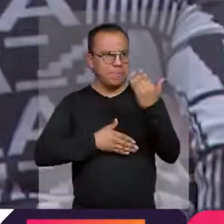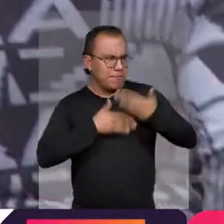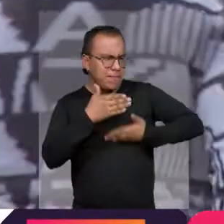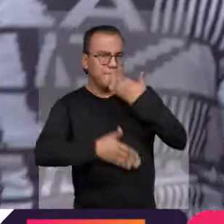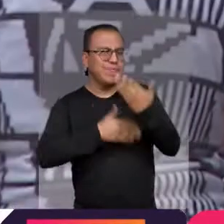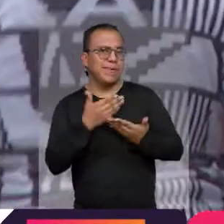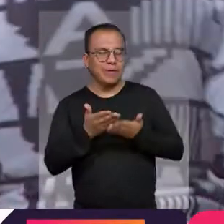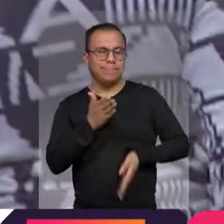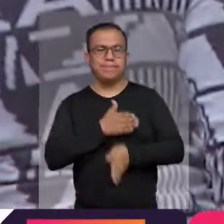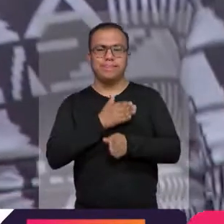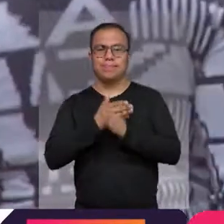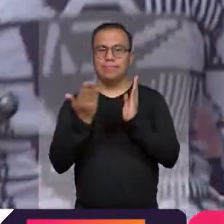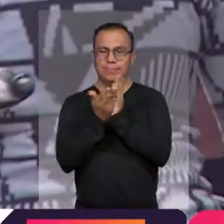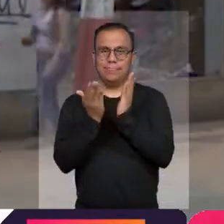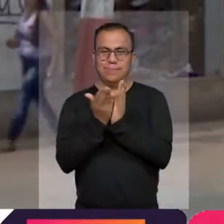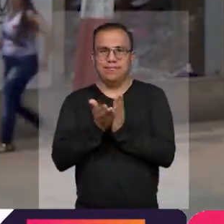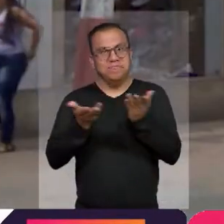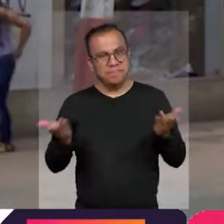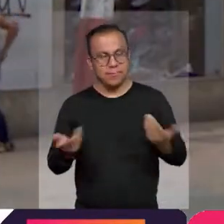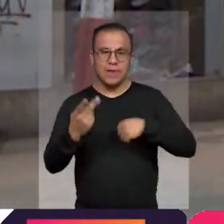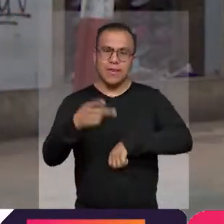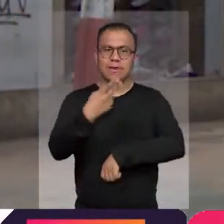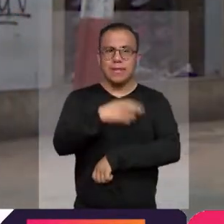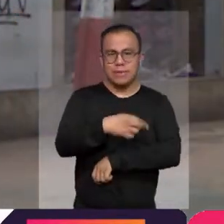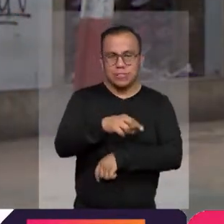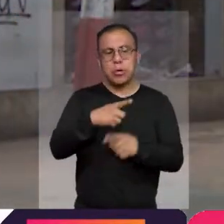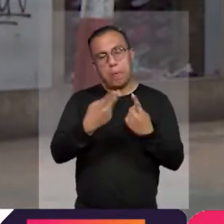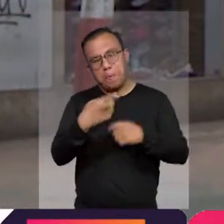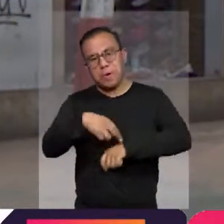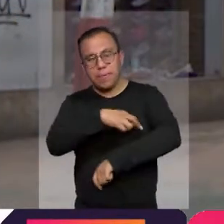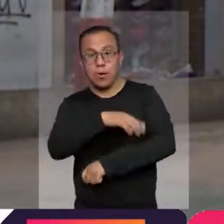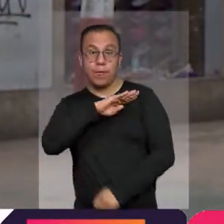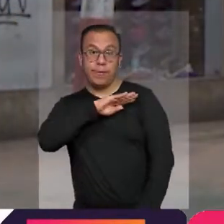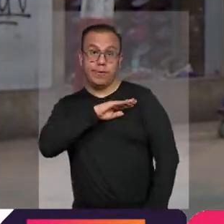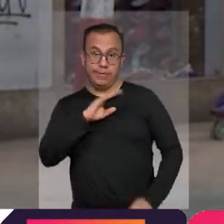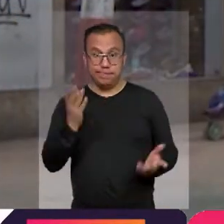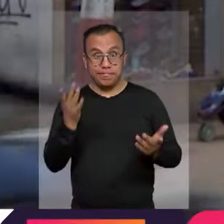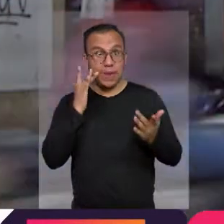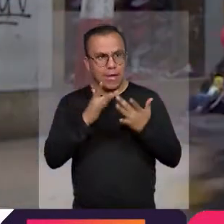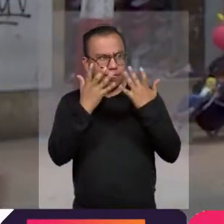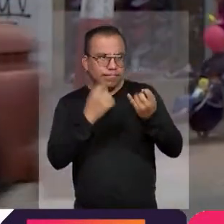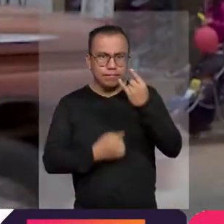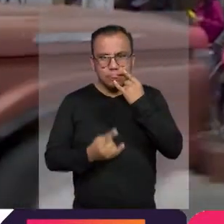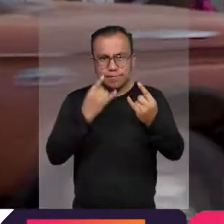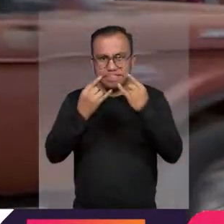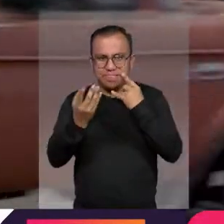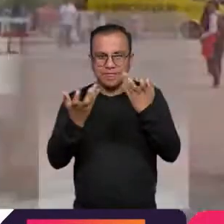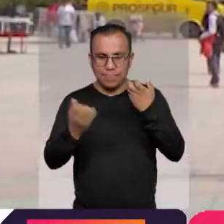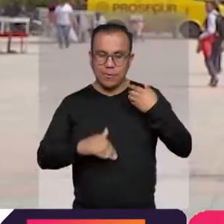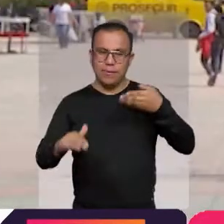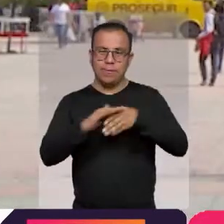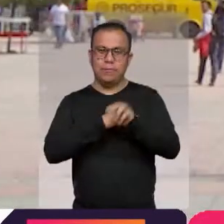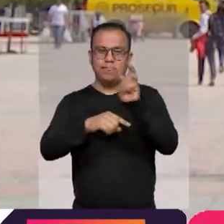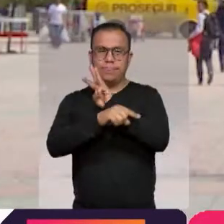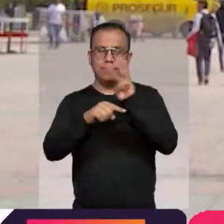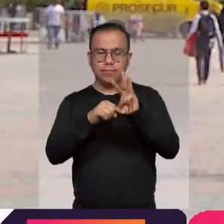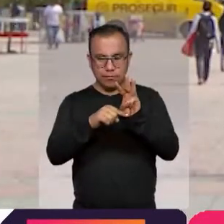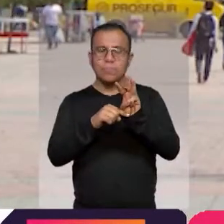trámite para continuar sus estudios de transición primaria o bachillerato. Los interesados pueden ingresar a la página